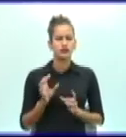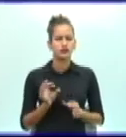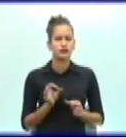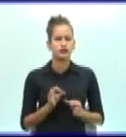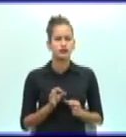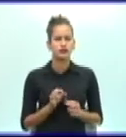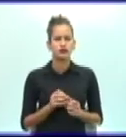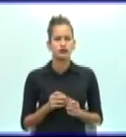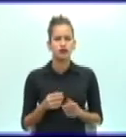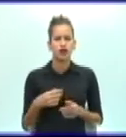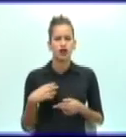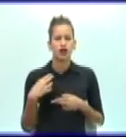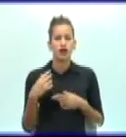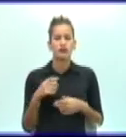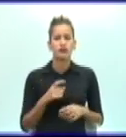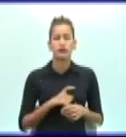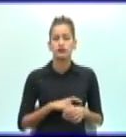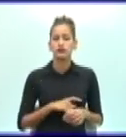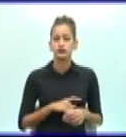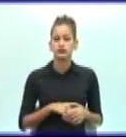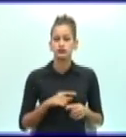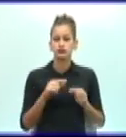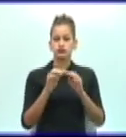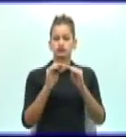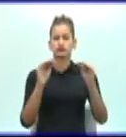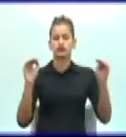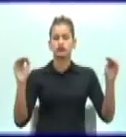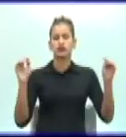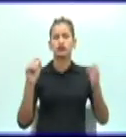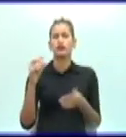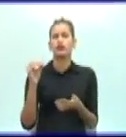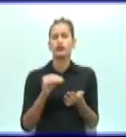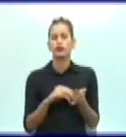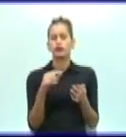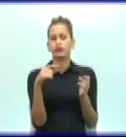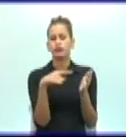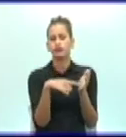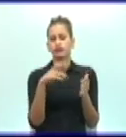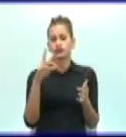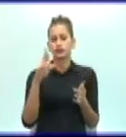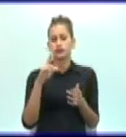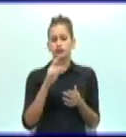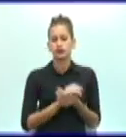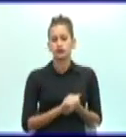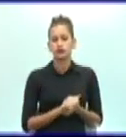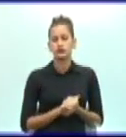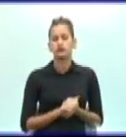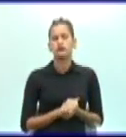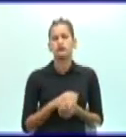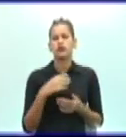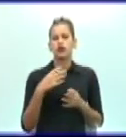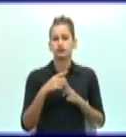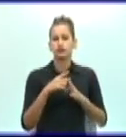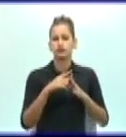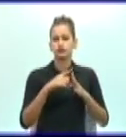hora de extenderla, vamos a ubicar un punto R en esta paralela y vamos a prolongarla